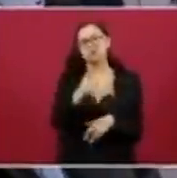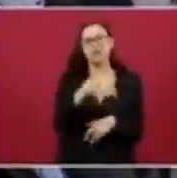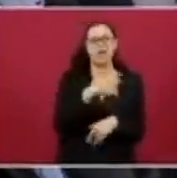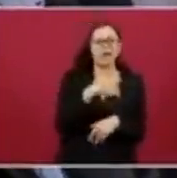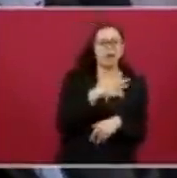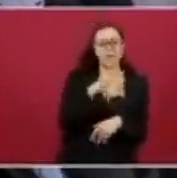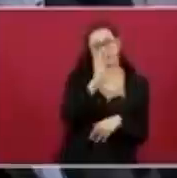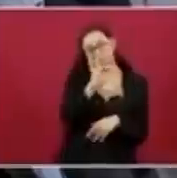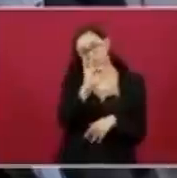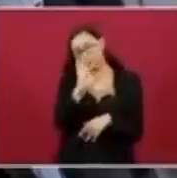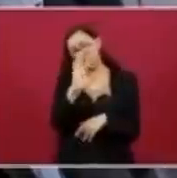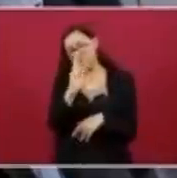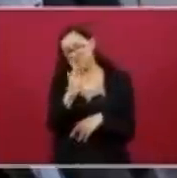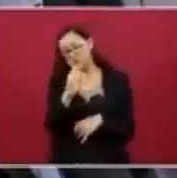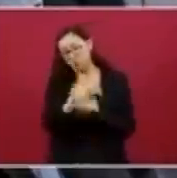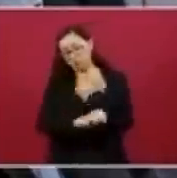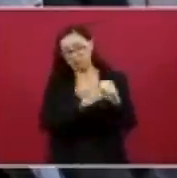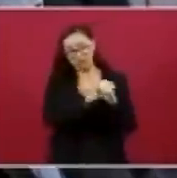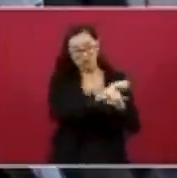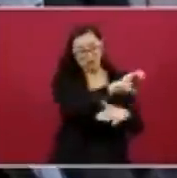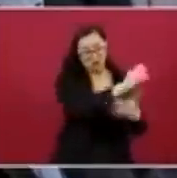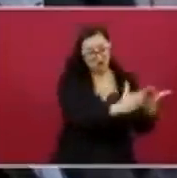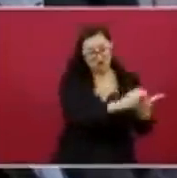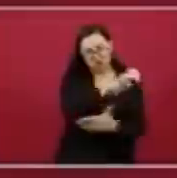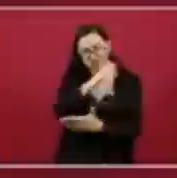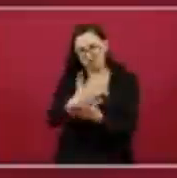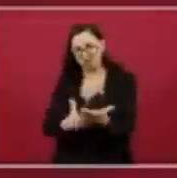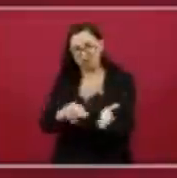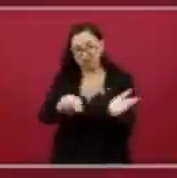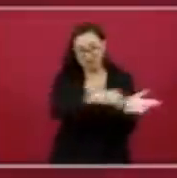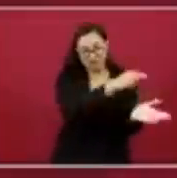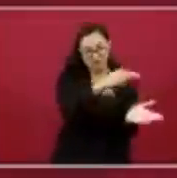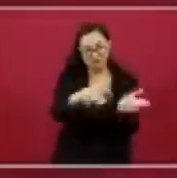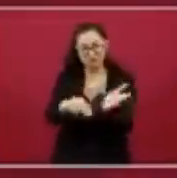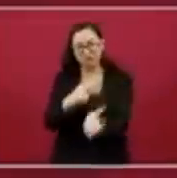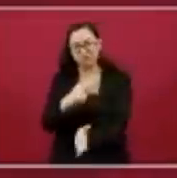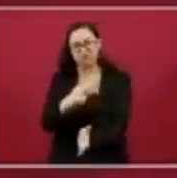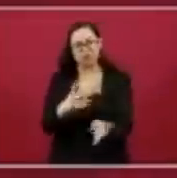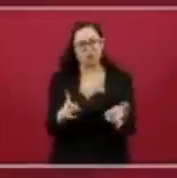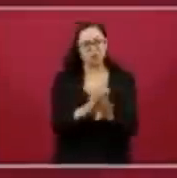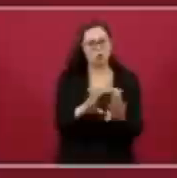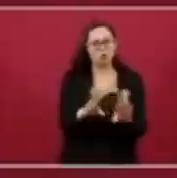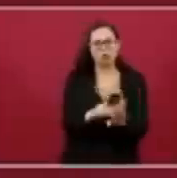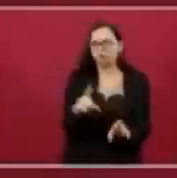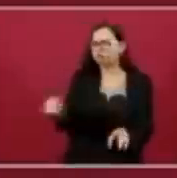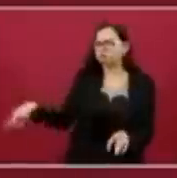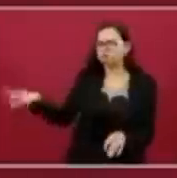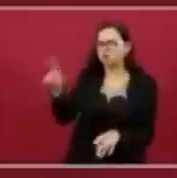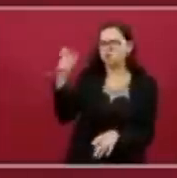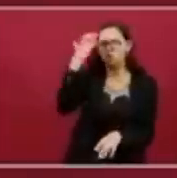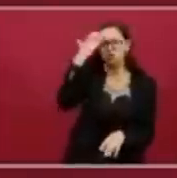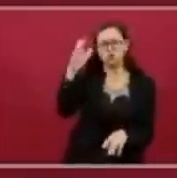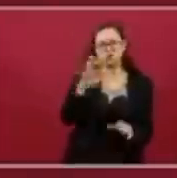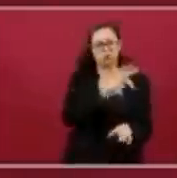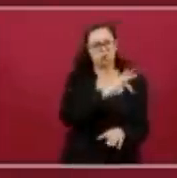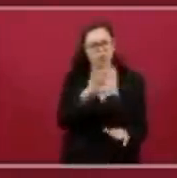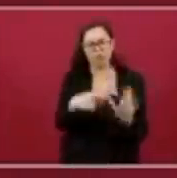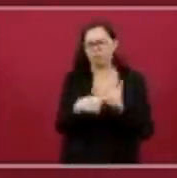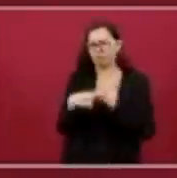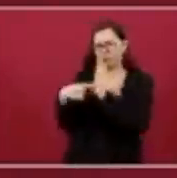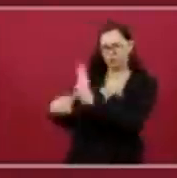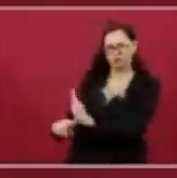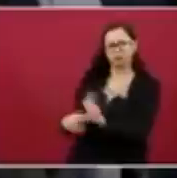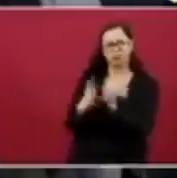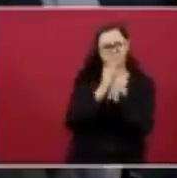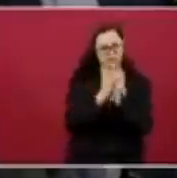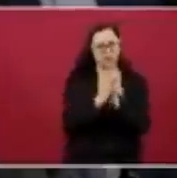50 años, para que al menos la opinión pública lo conozca y pueda ser un contrapeso en ese sentido. Y dos preguntas,